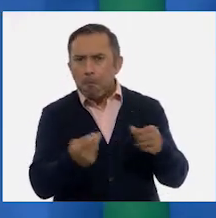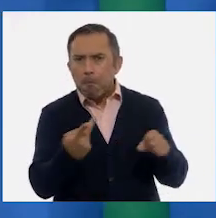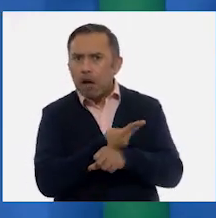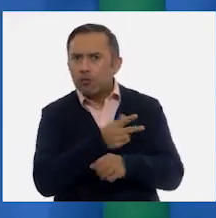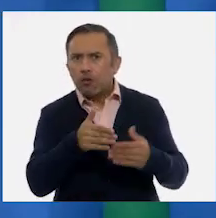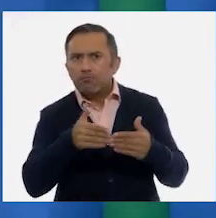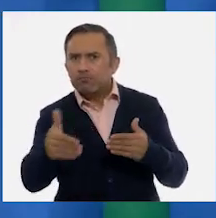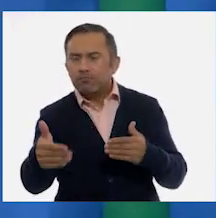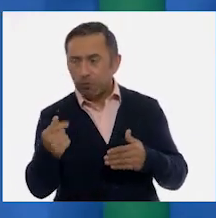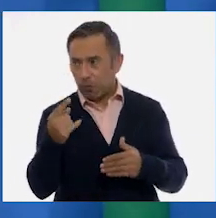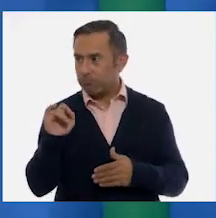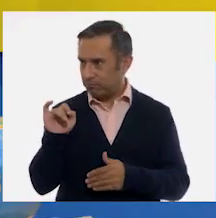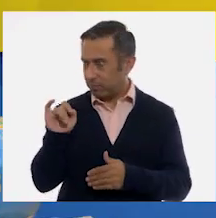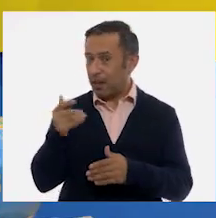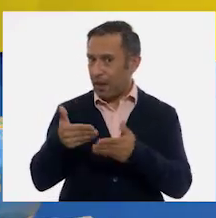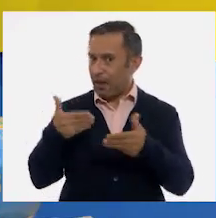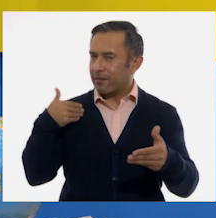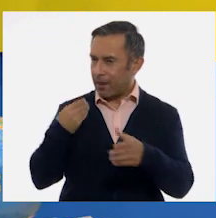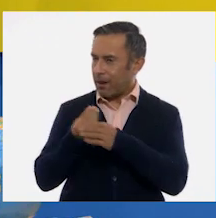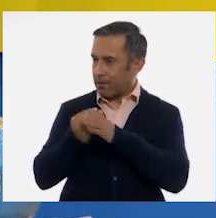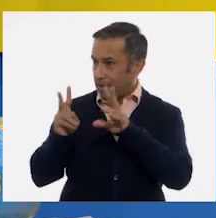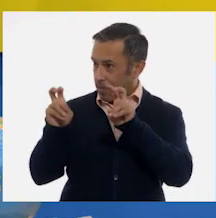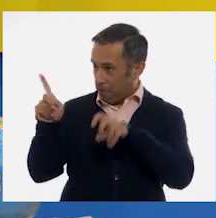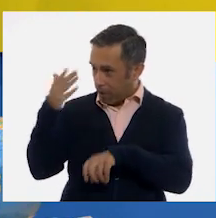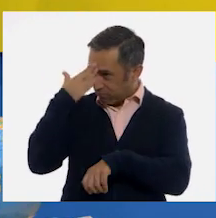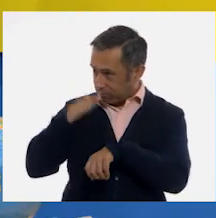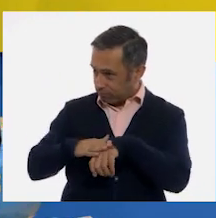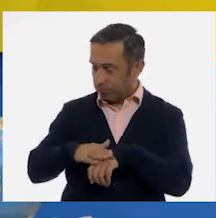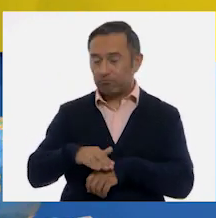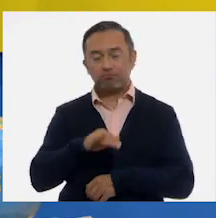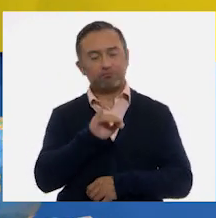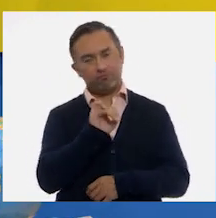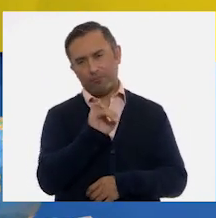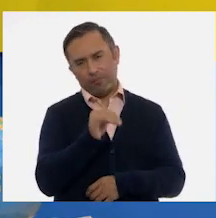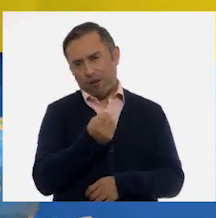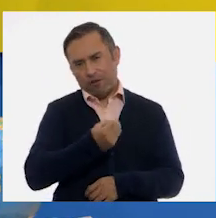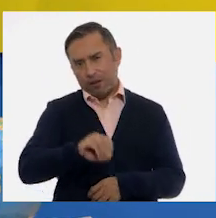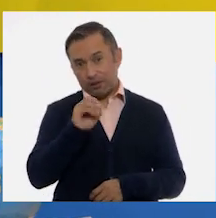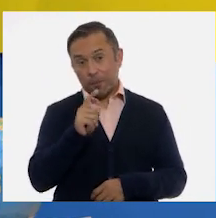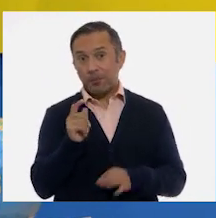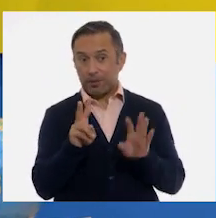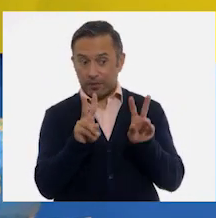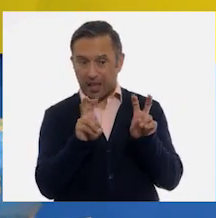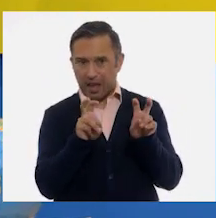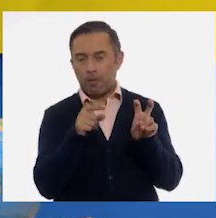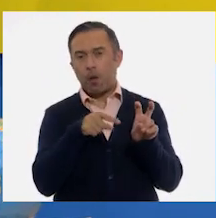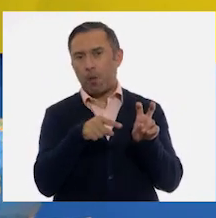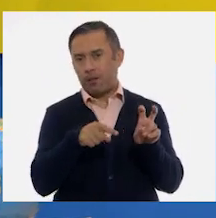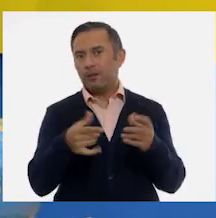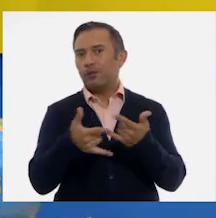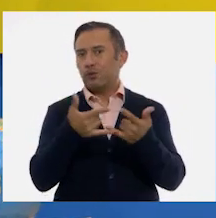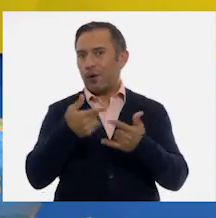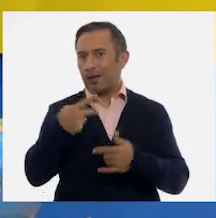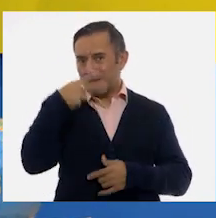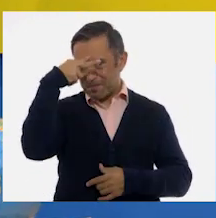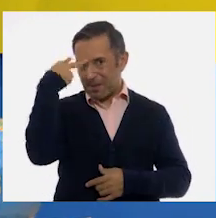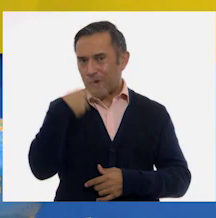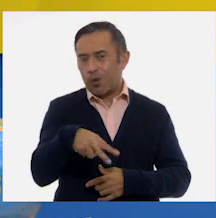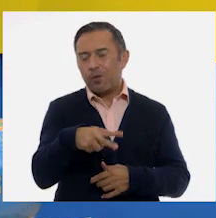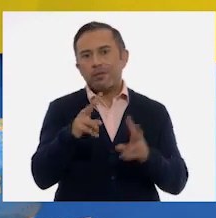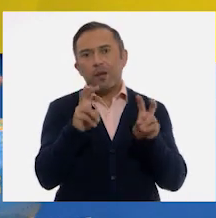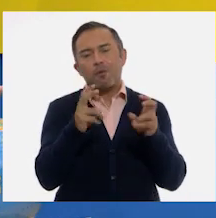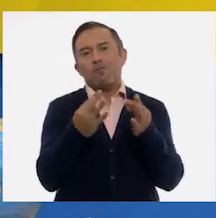clase pasada. Sin duda, maestra. Es difícil olvidar un tema tan importante para la historia de México como la